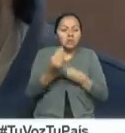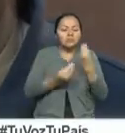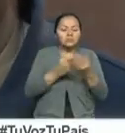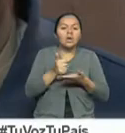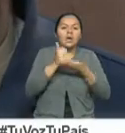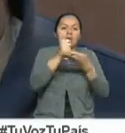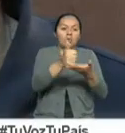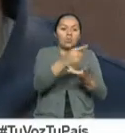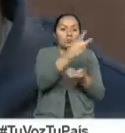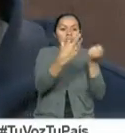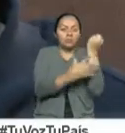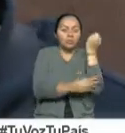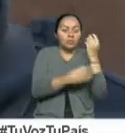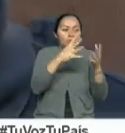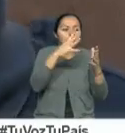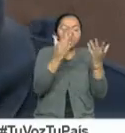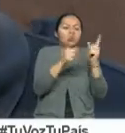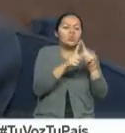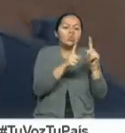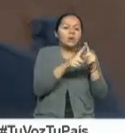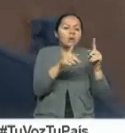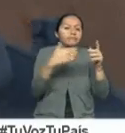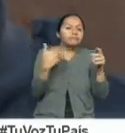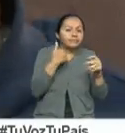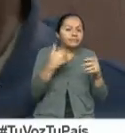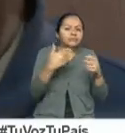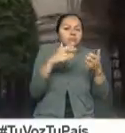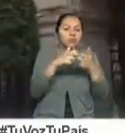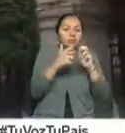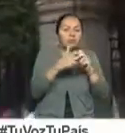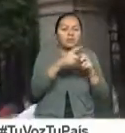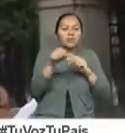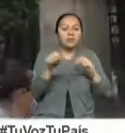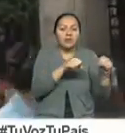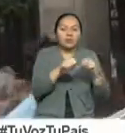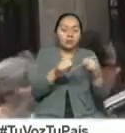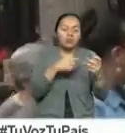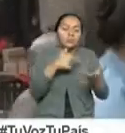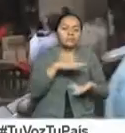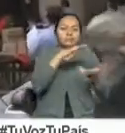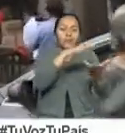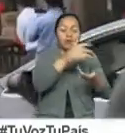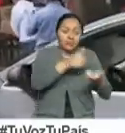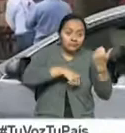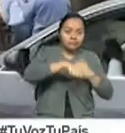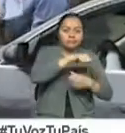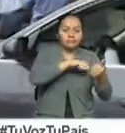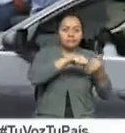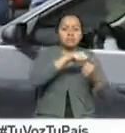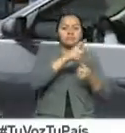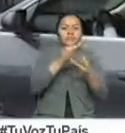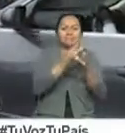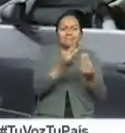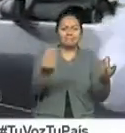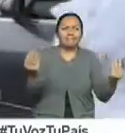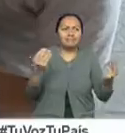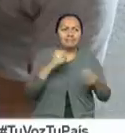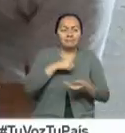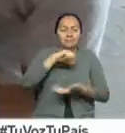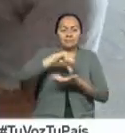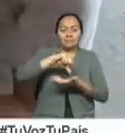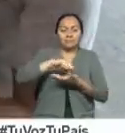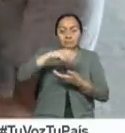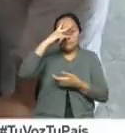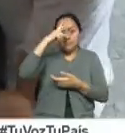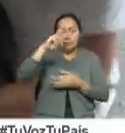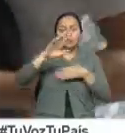ayudar a los damnificados de Reforma de Oaxaca. Múltiples centros de acopio han sido habilitados en la capital mexicana,